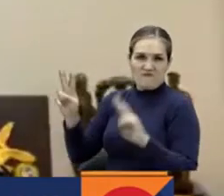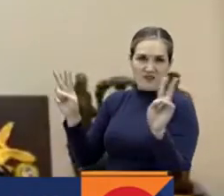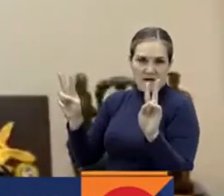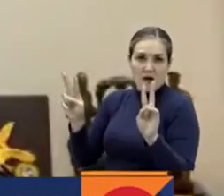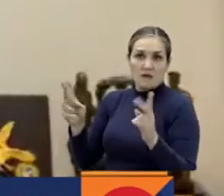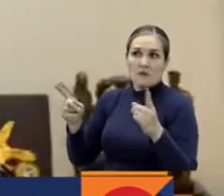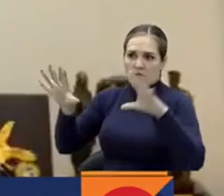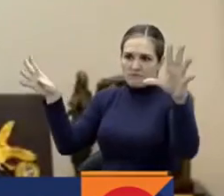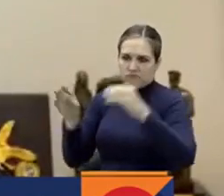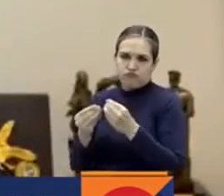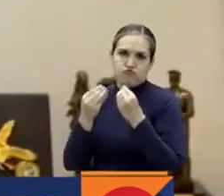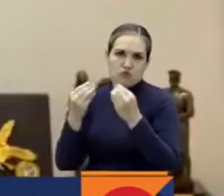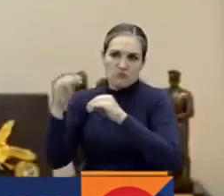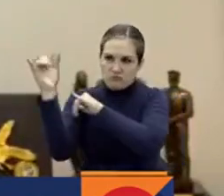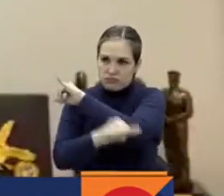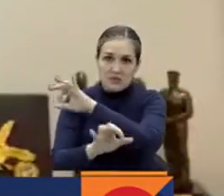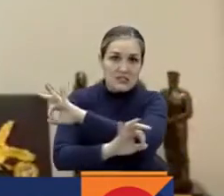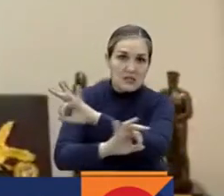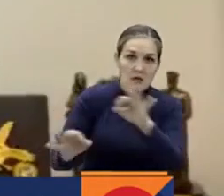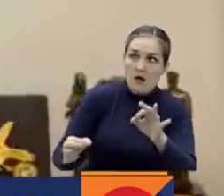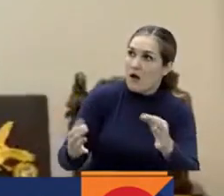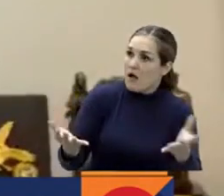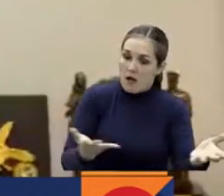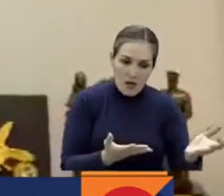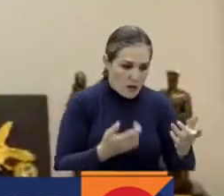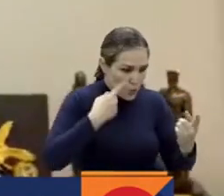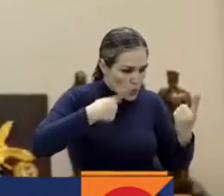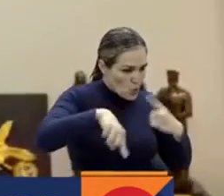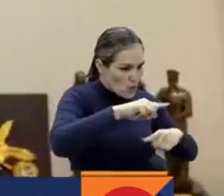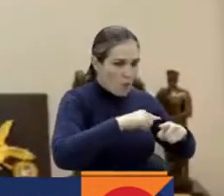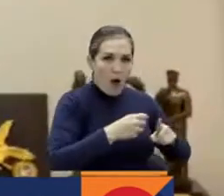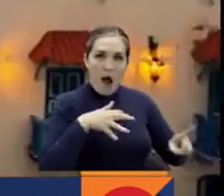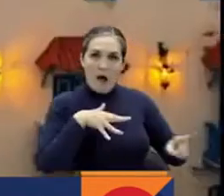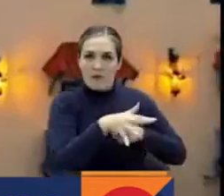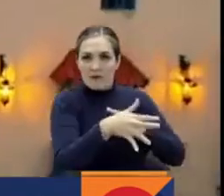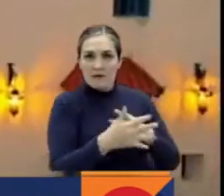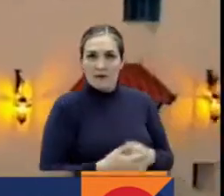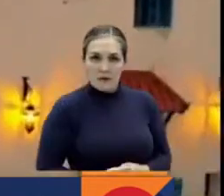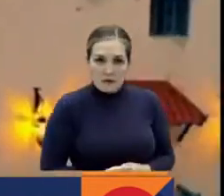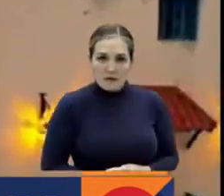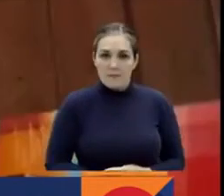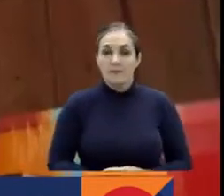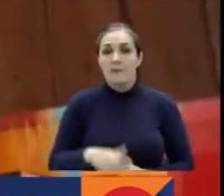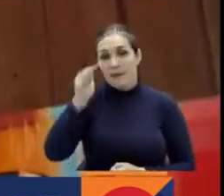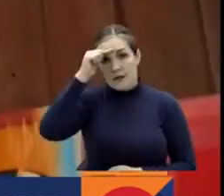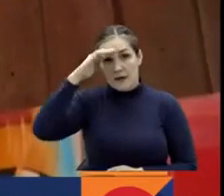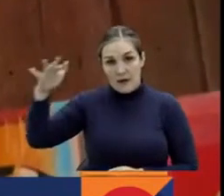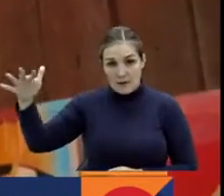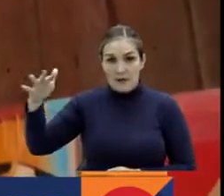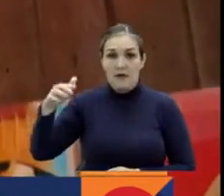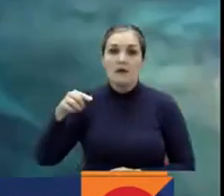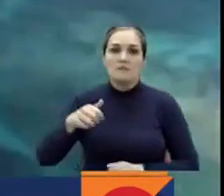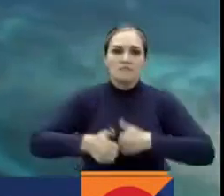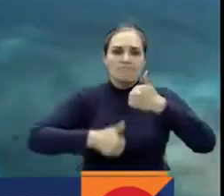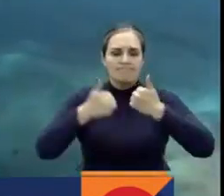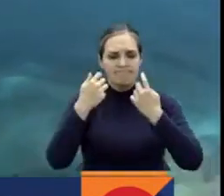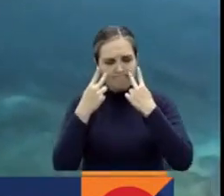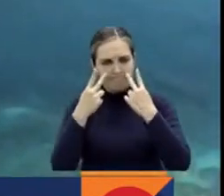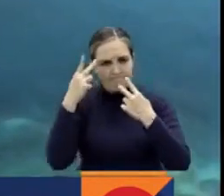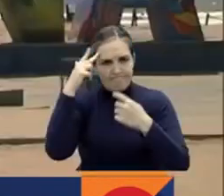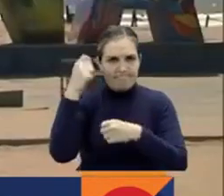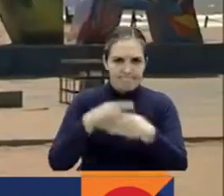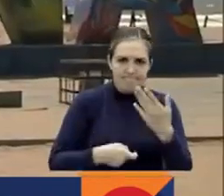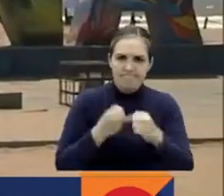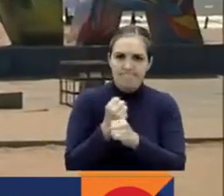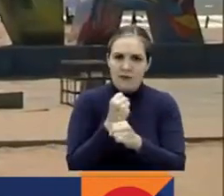fuerte para el turismo que indiscutiblemente afecta. En Cartagena de Indias, las autoridades trabajan en conjunto con